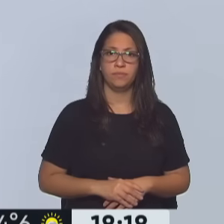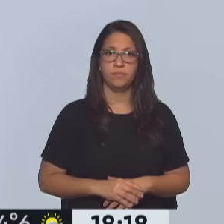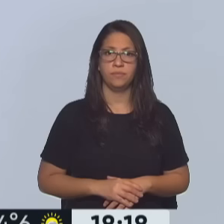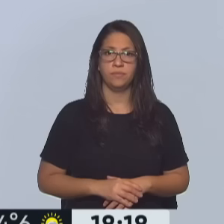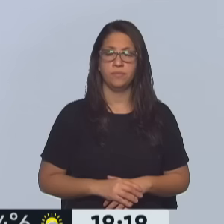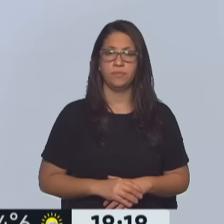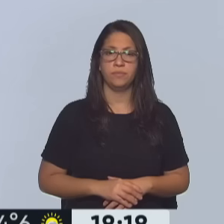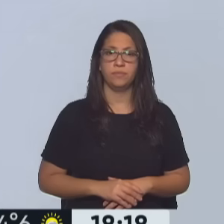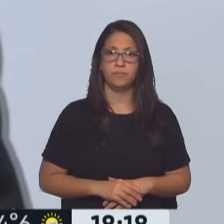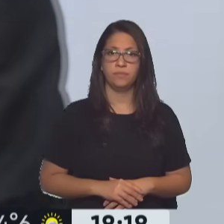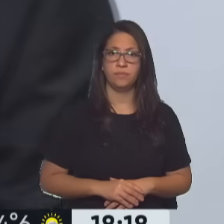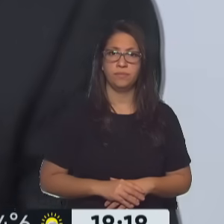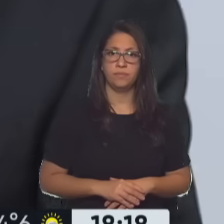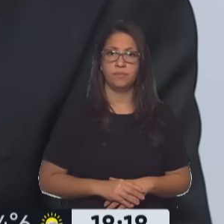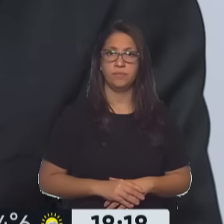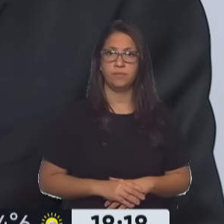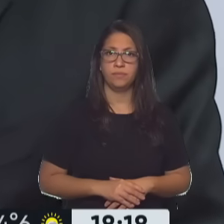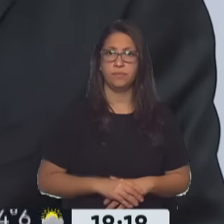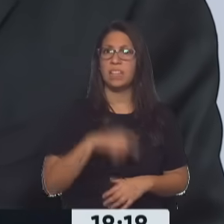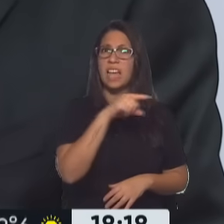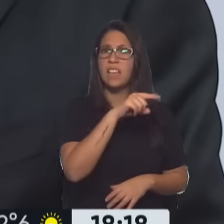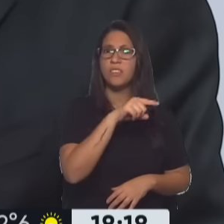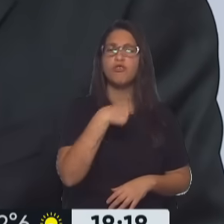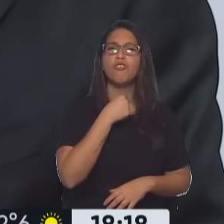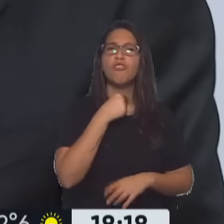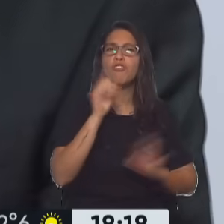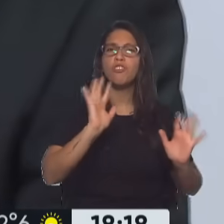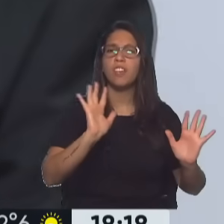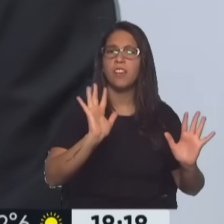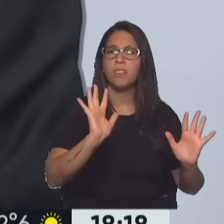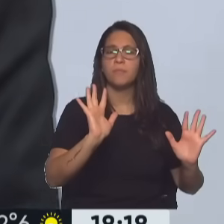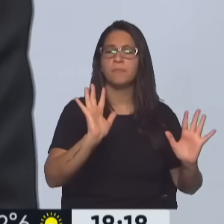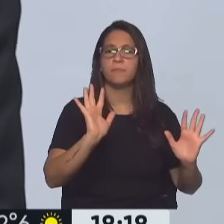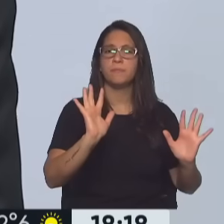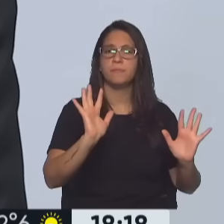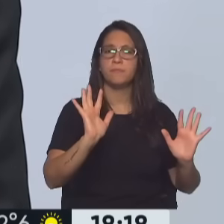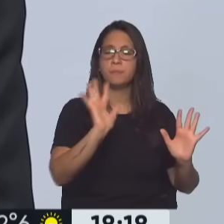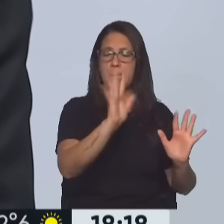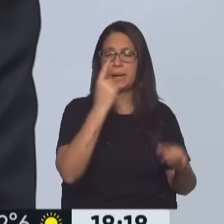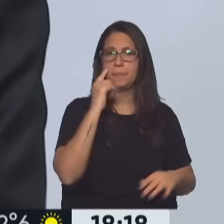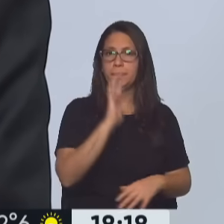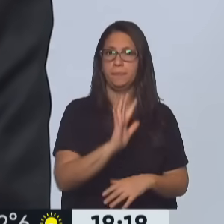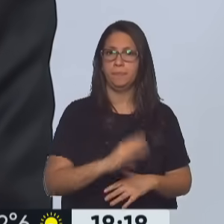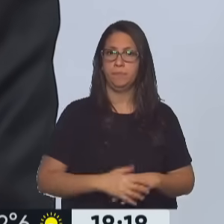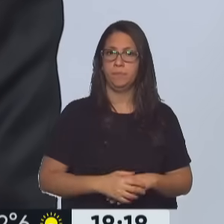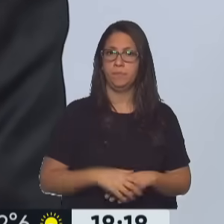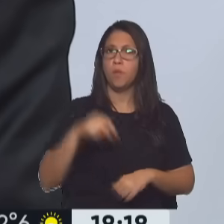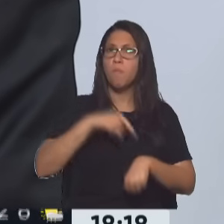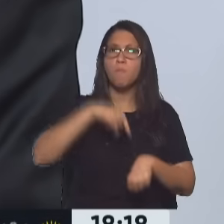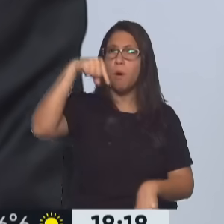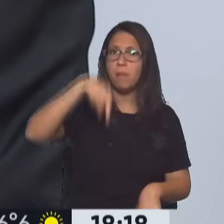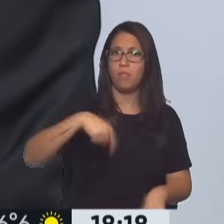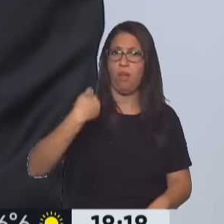que charlaron hoy. Ese es un tema, yo no quiero, miren, Este es un momento